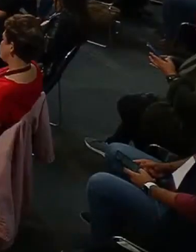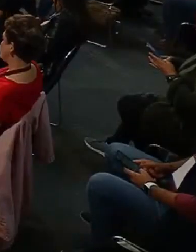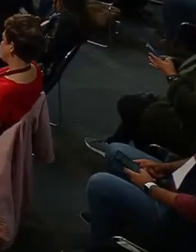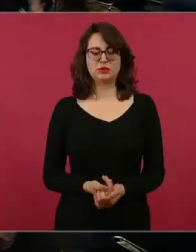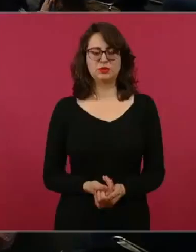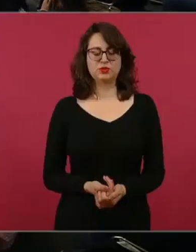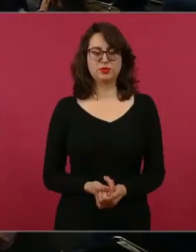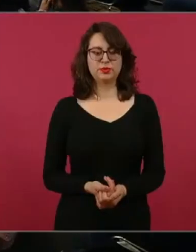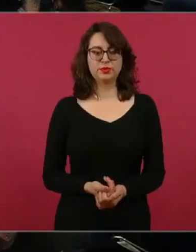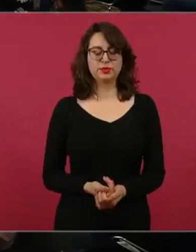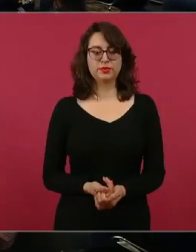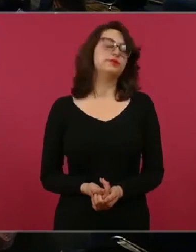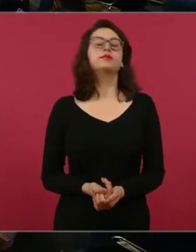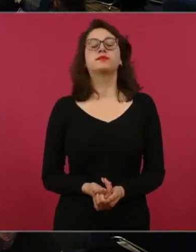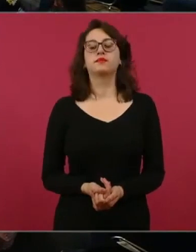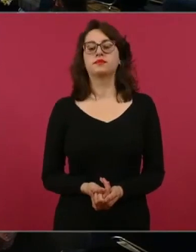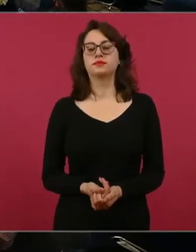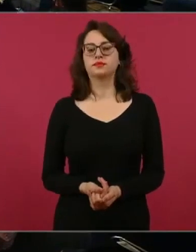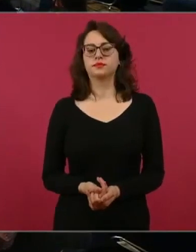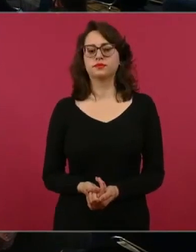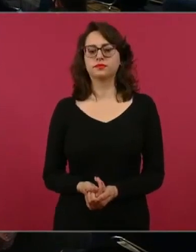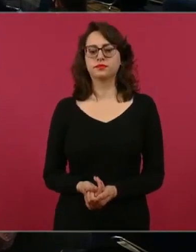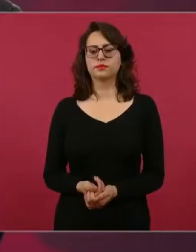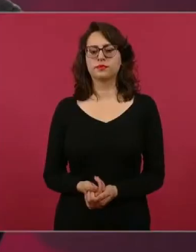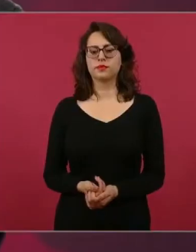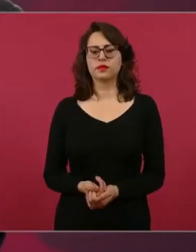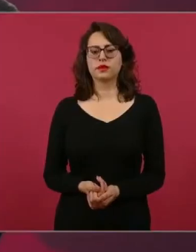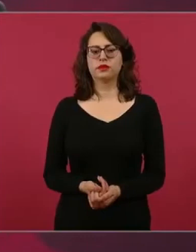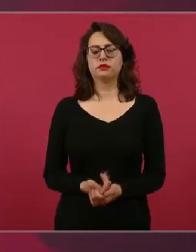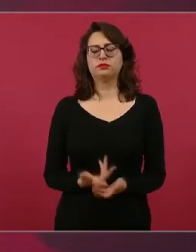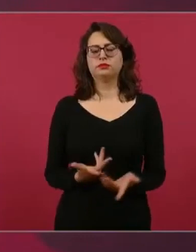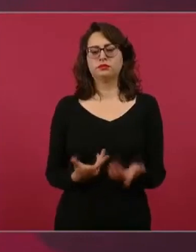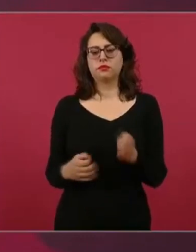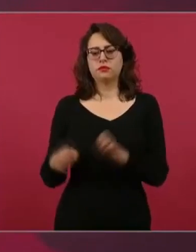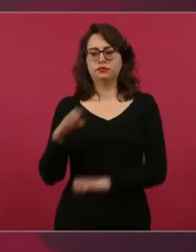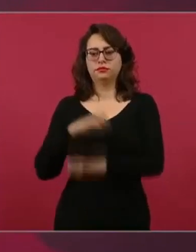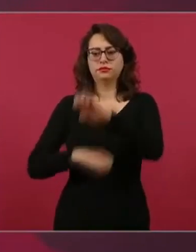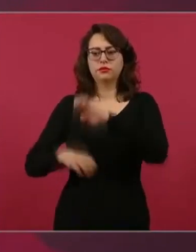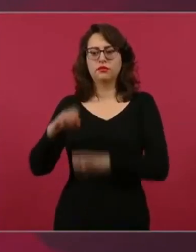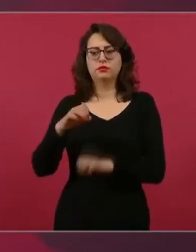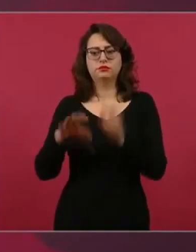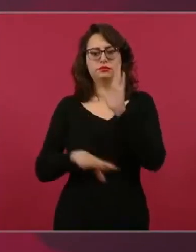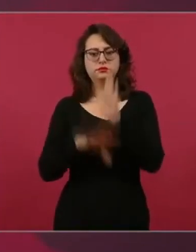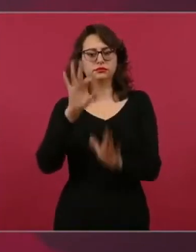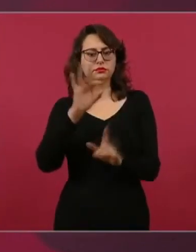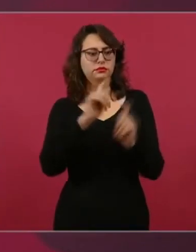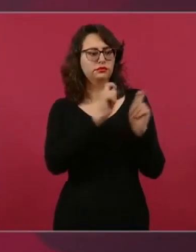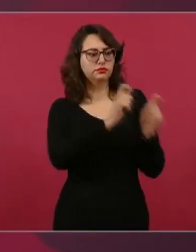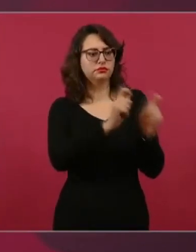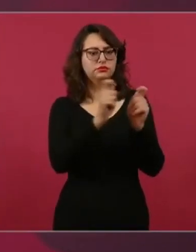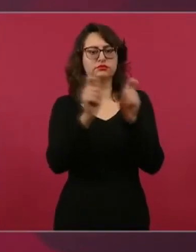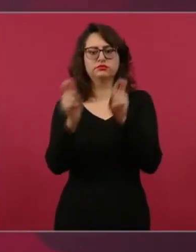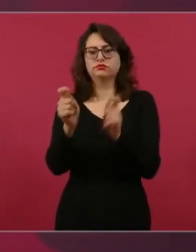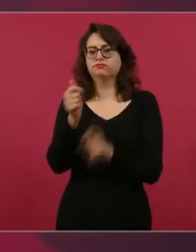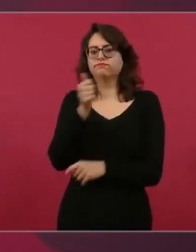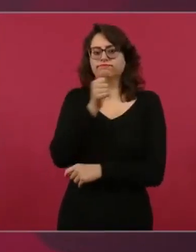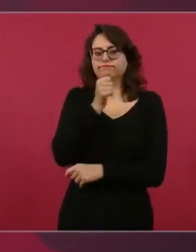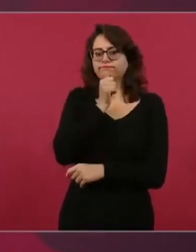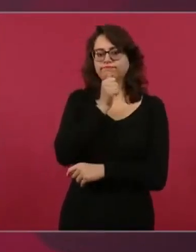Sí, se están presentando propuestas, todavía no hay nada